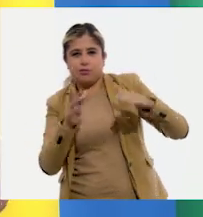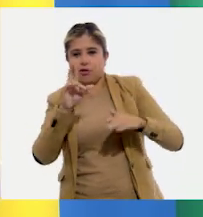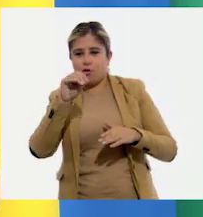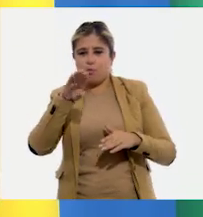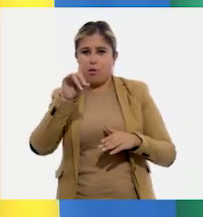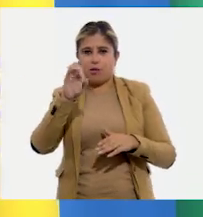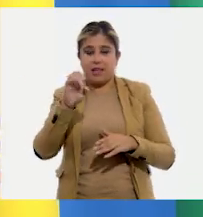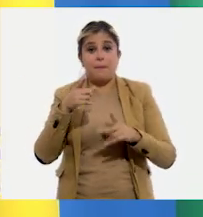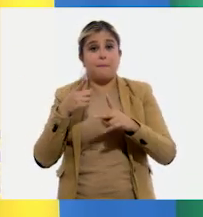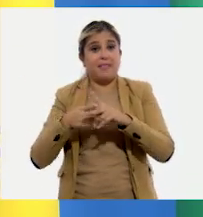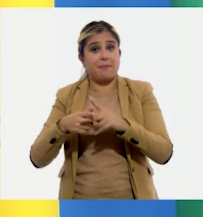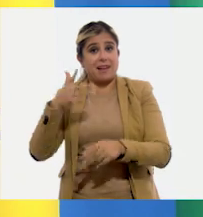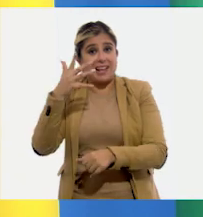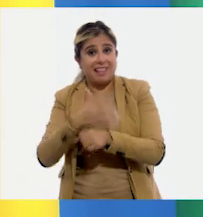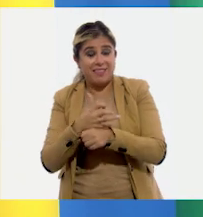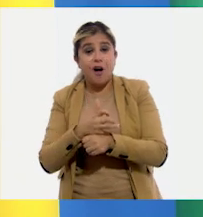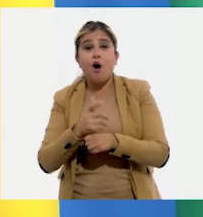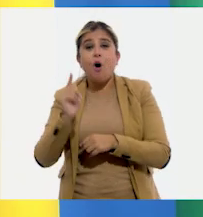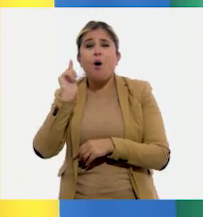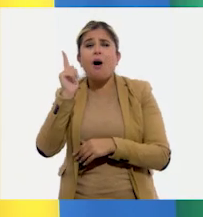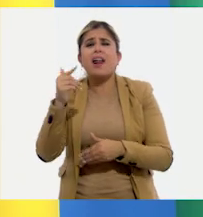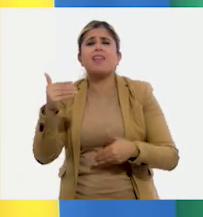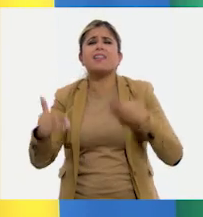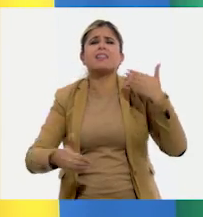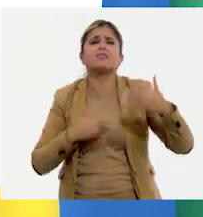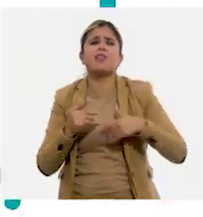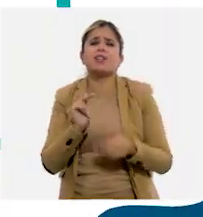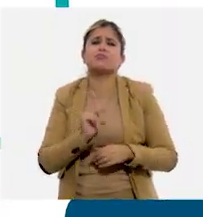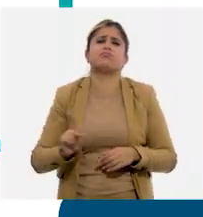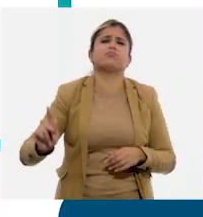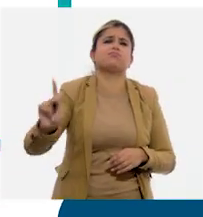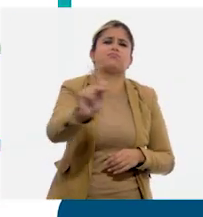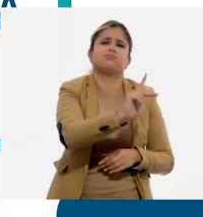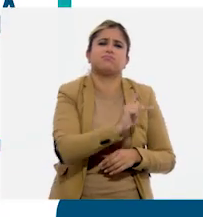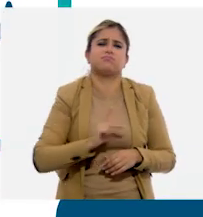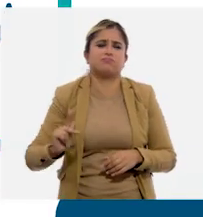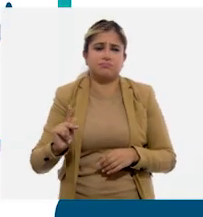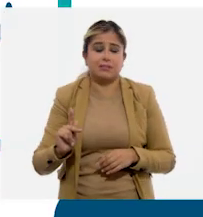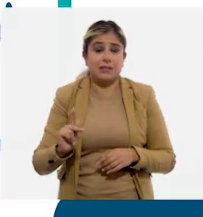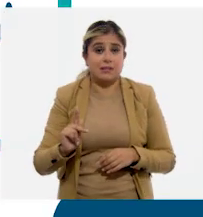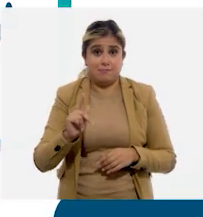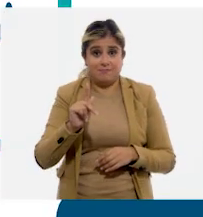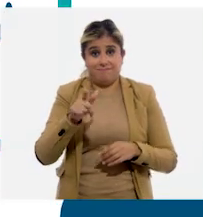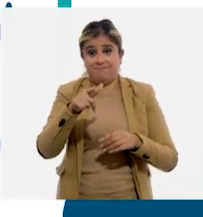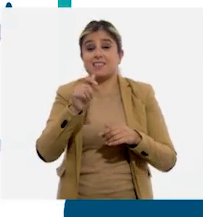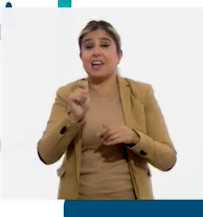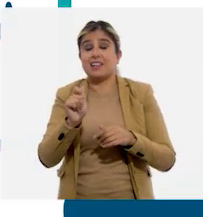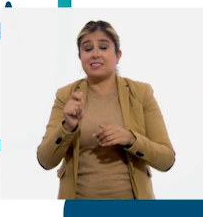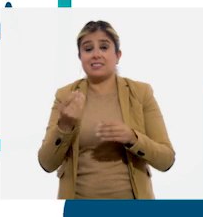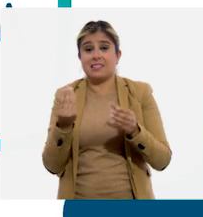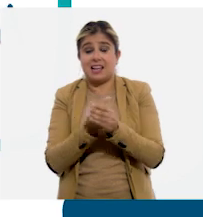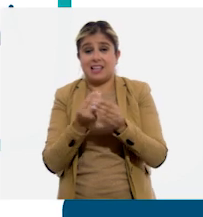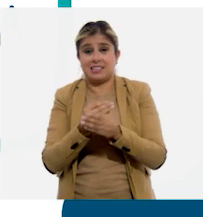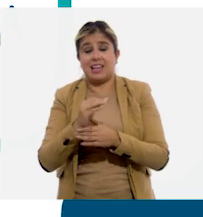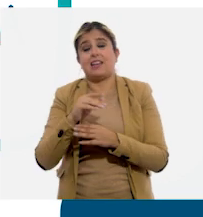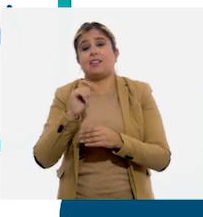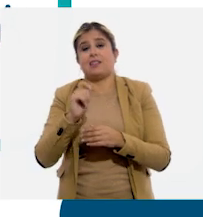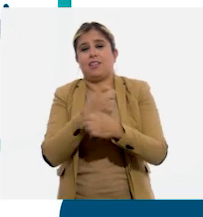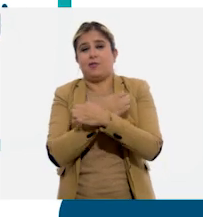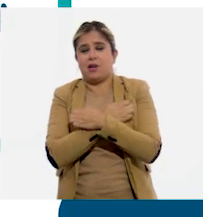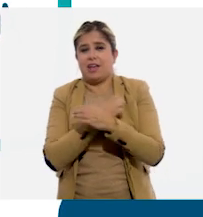grado. Espero lo hayan disfrutado tanto como nosotros. A continuación, formación cívica y